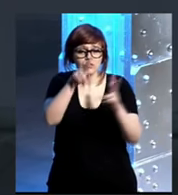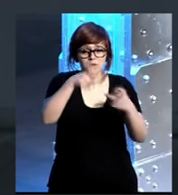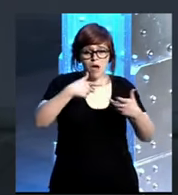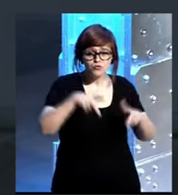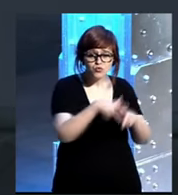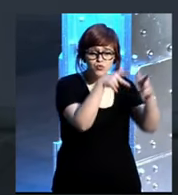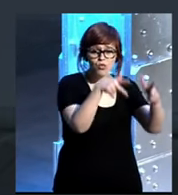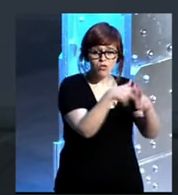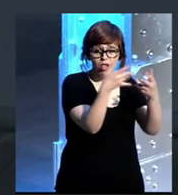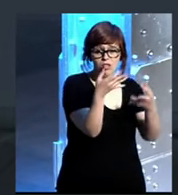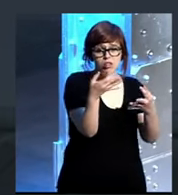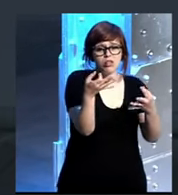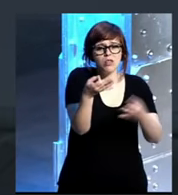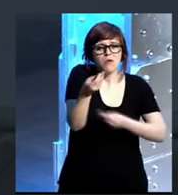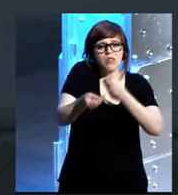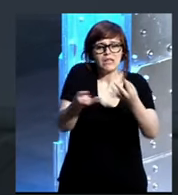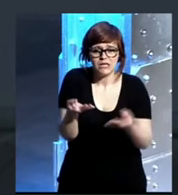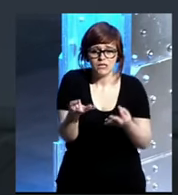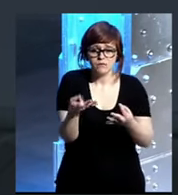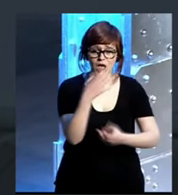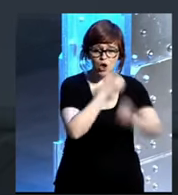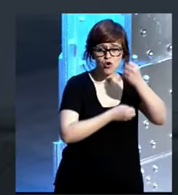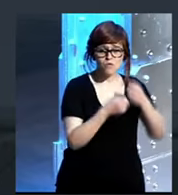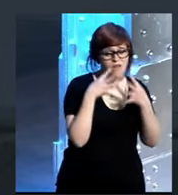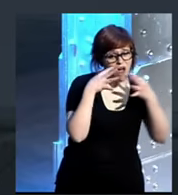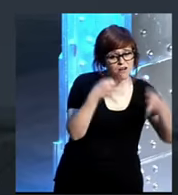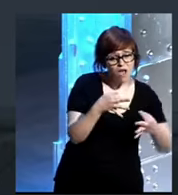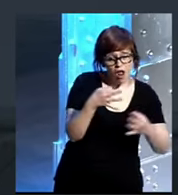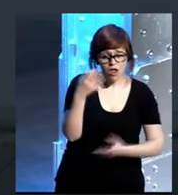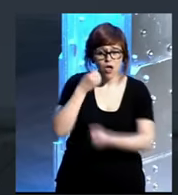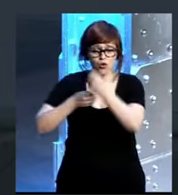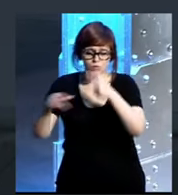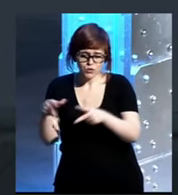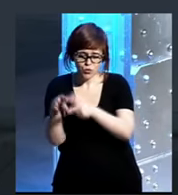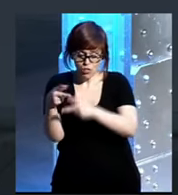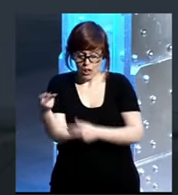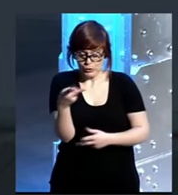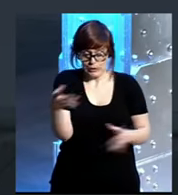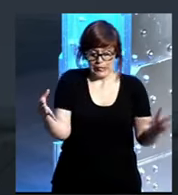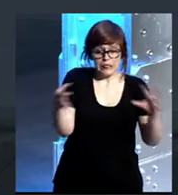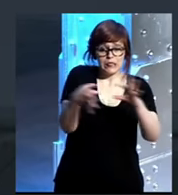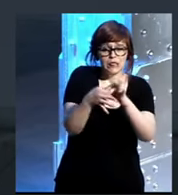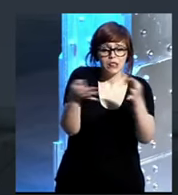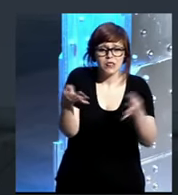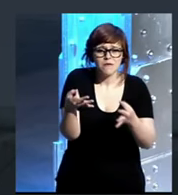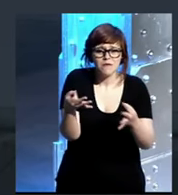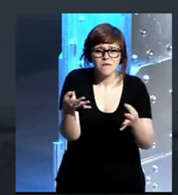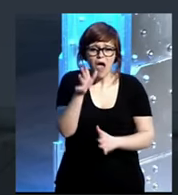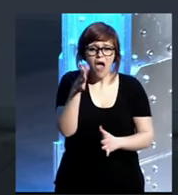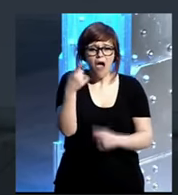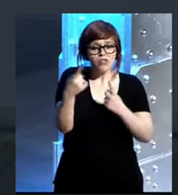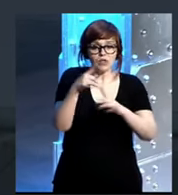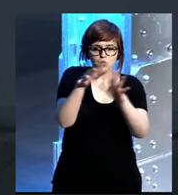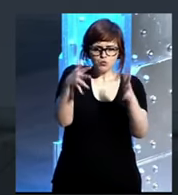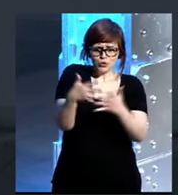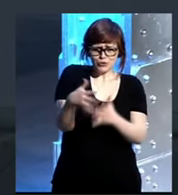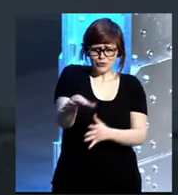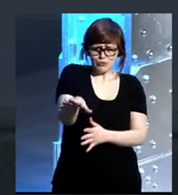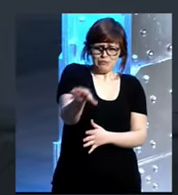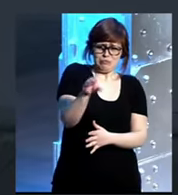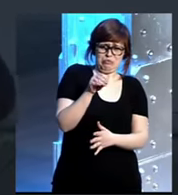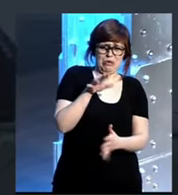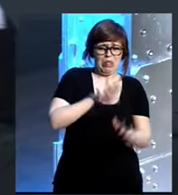la economía real con la economía social, nos encontramos un mundo que no se entiende bien, ¿eh? He visto por ahí a mi